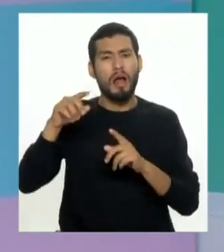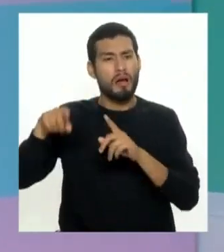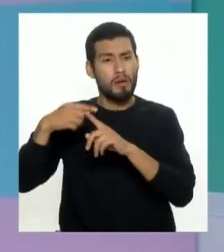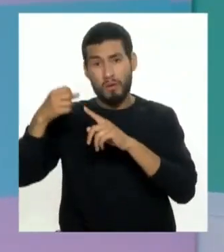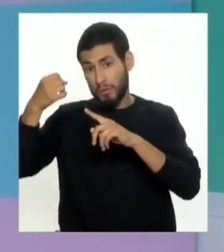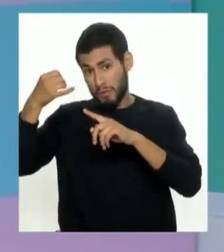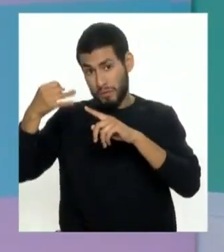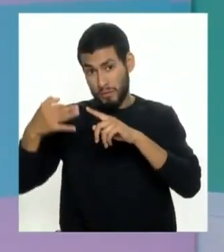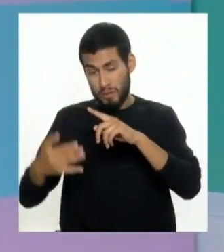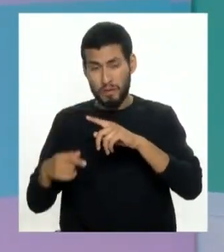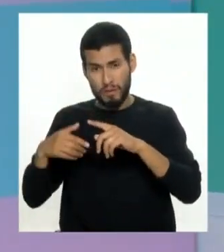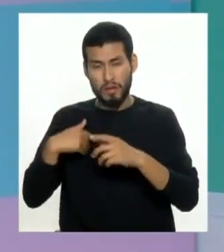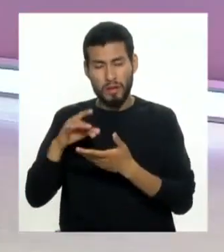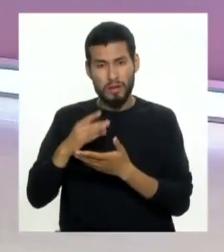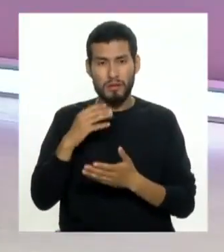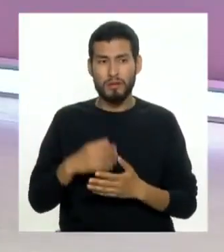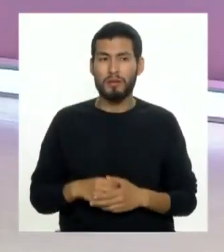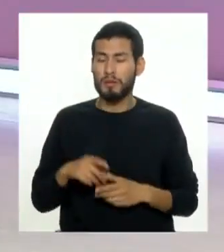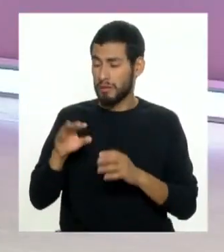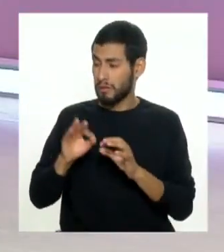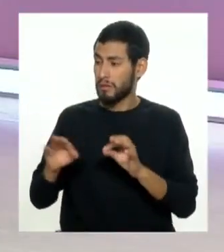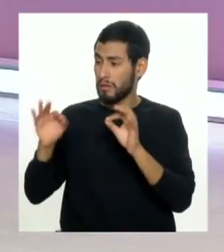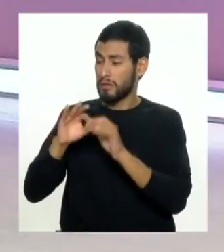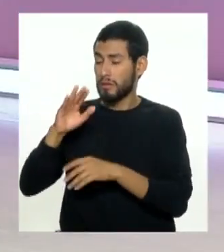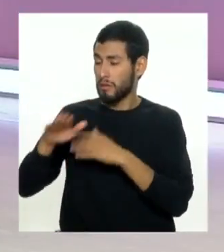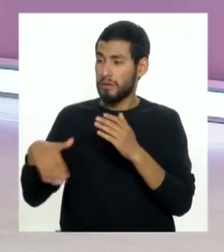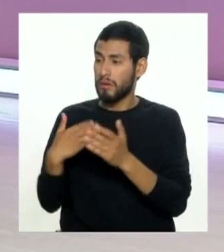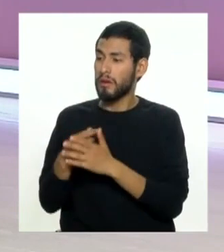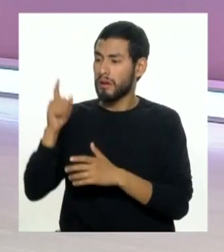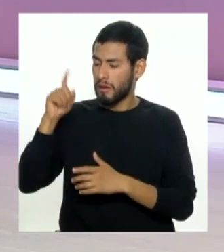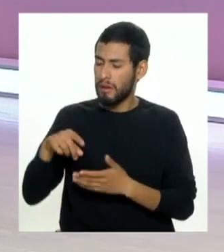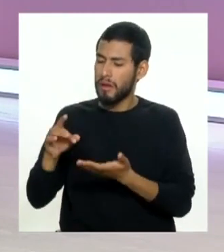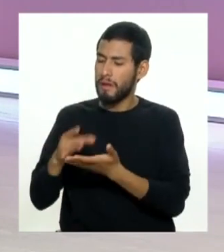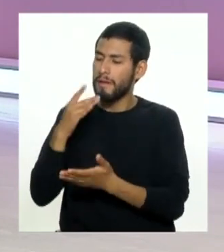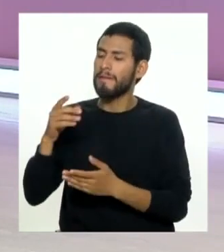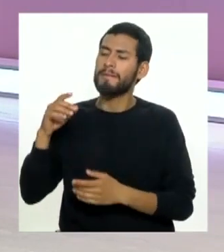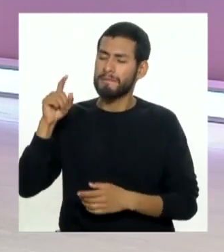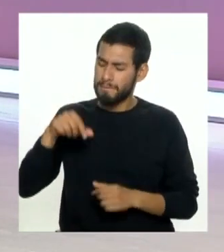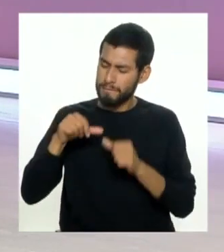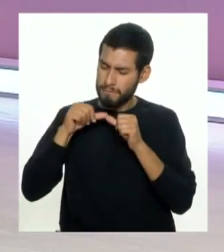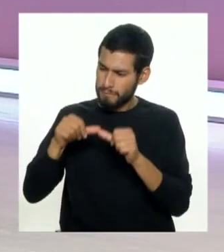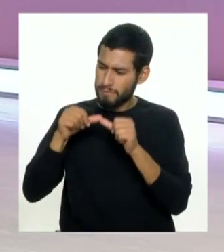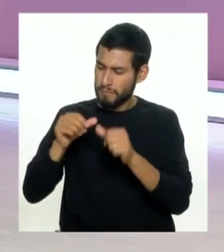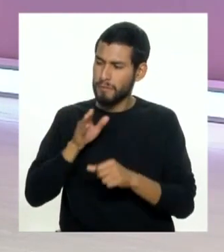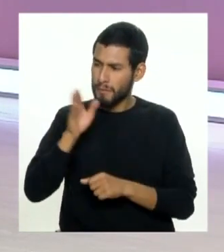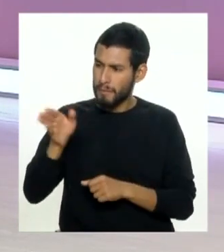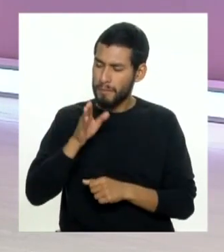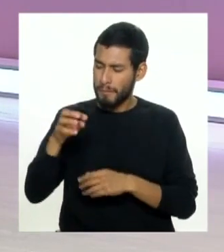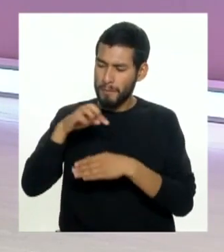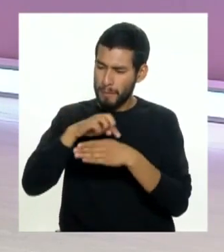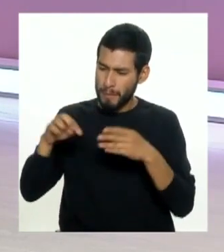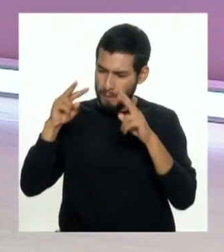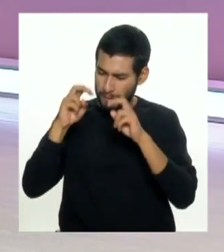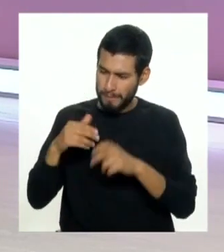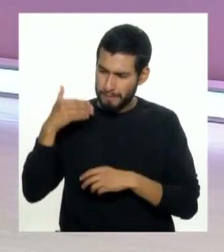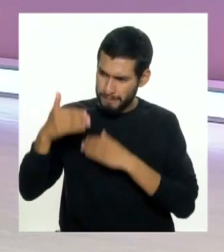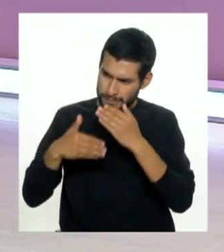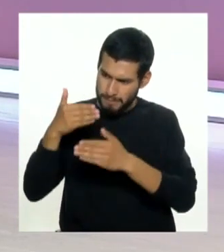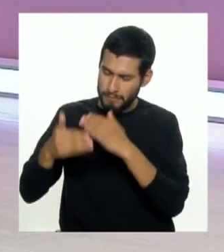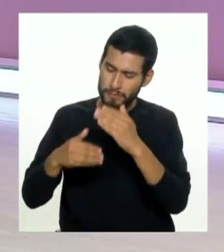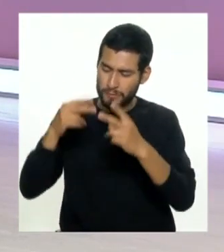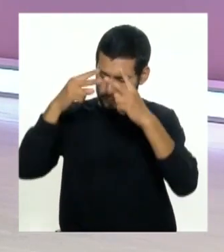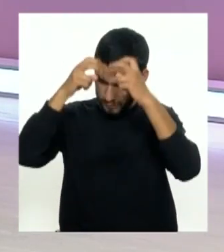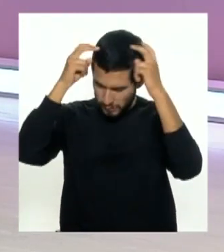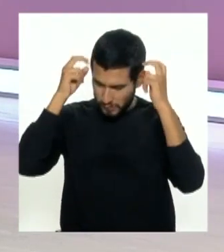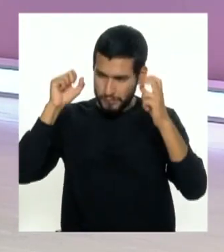arsenal que tenemos para el tratamiento de la epilepsia. Lo importante de recordar es que todo paciente debe estar medicado permanentemente y asistir a su profesional, que lo asiste, que es un neurólogo,